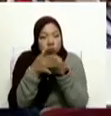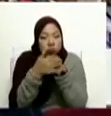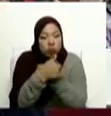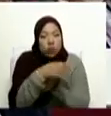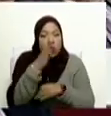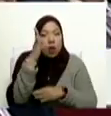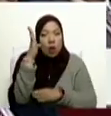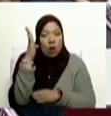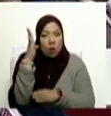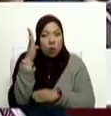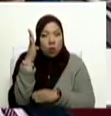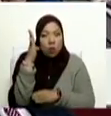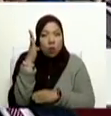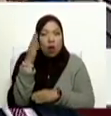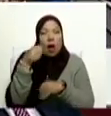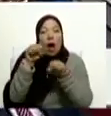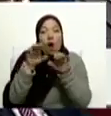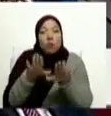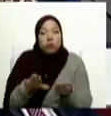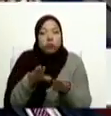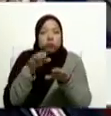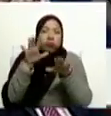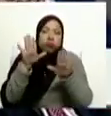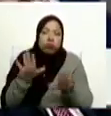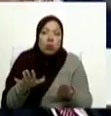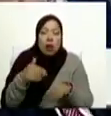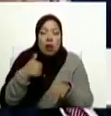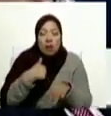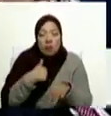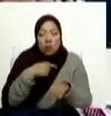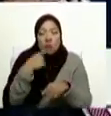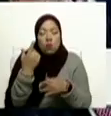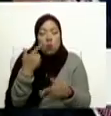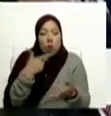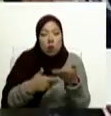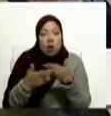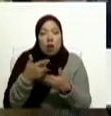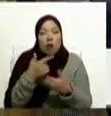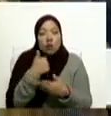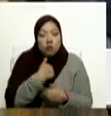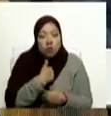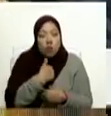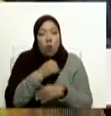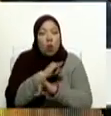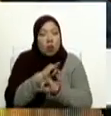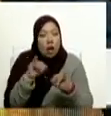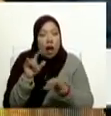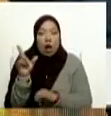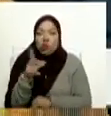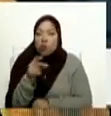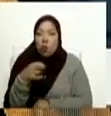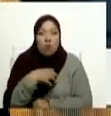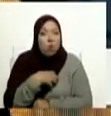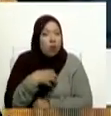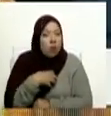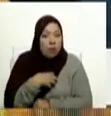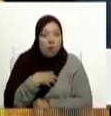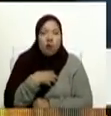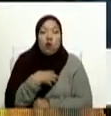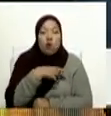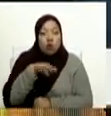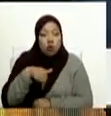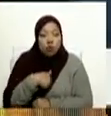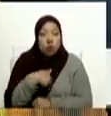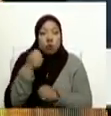iglesia quería Rendirse personalmente a mí y yo inmediatamente paré a verlo felicitó por